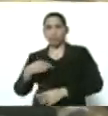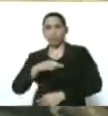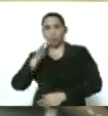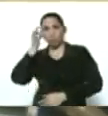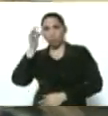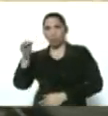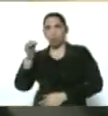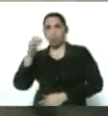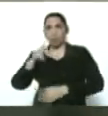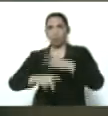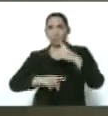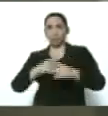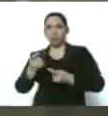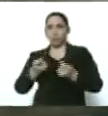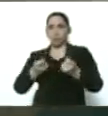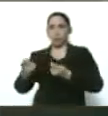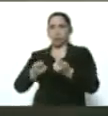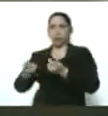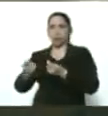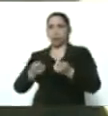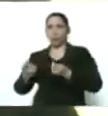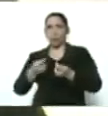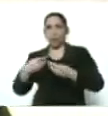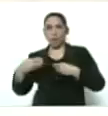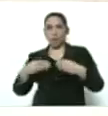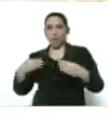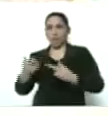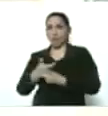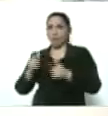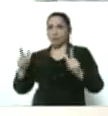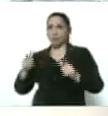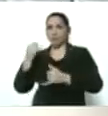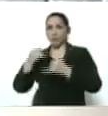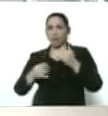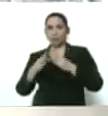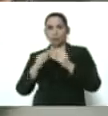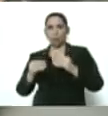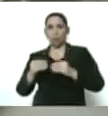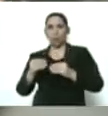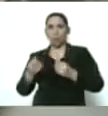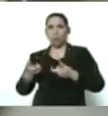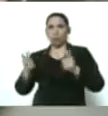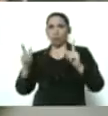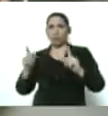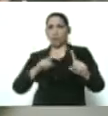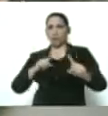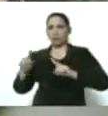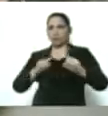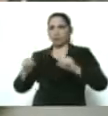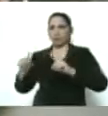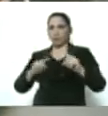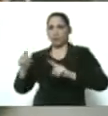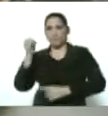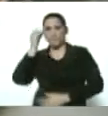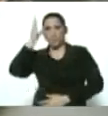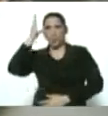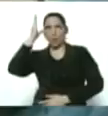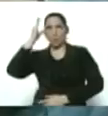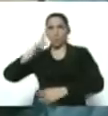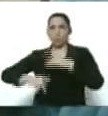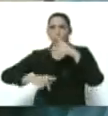pasa a control de calidad para su liberación final. Todo esto posible a la activación de las capacidades